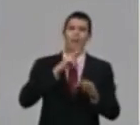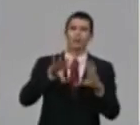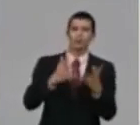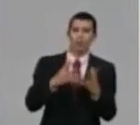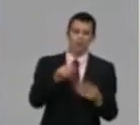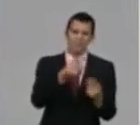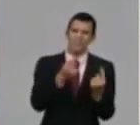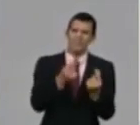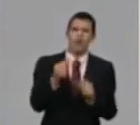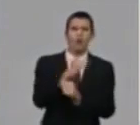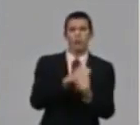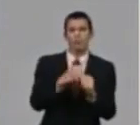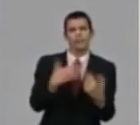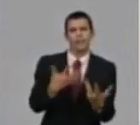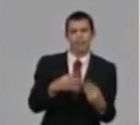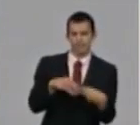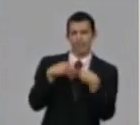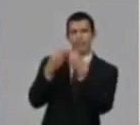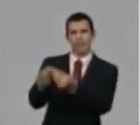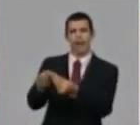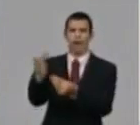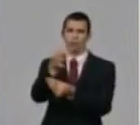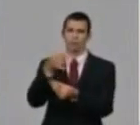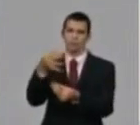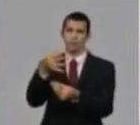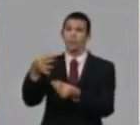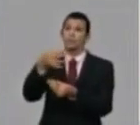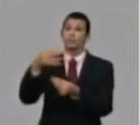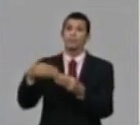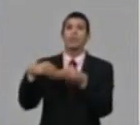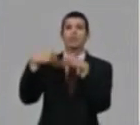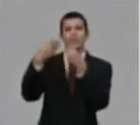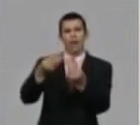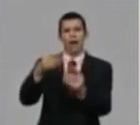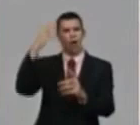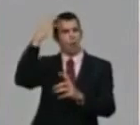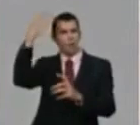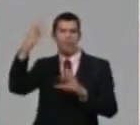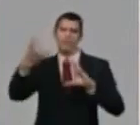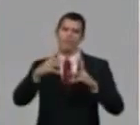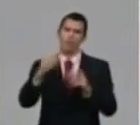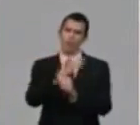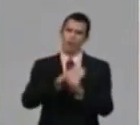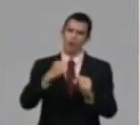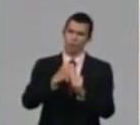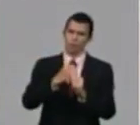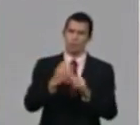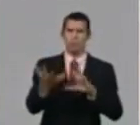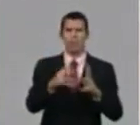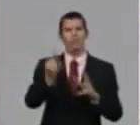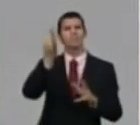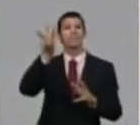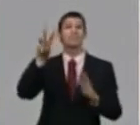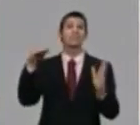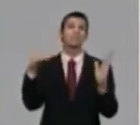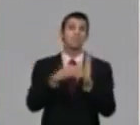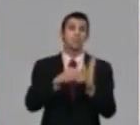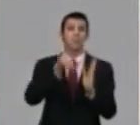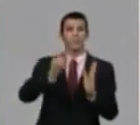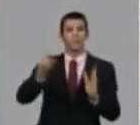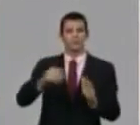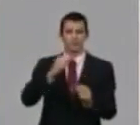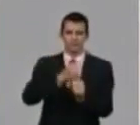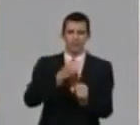de 13.000 contribuyentes, 13.000 actividades de trabajo por cuenta propia y una afectación de 2 millones de pesos. Básicamente